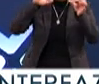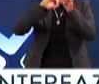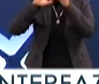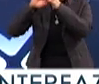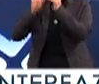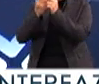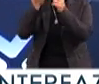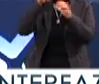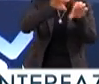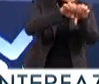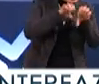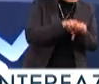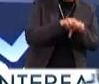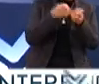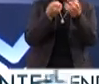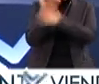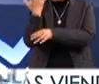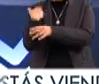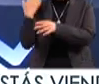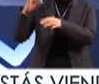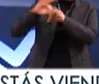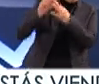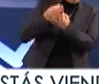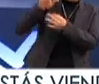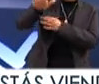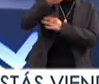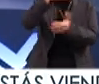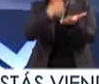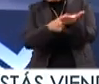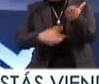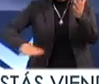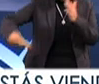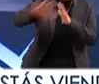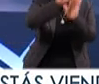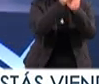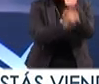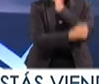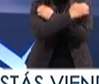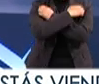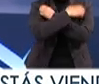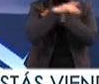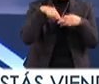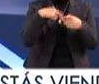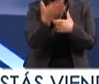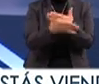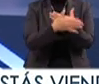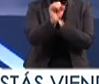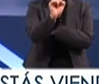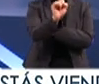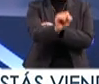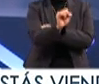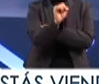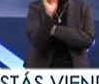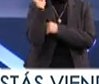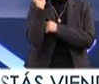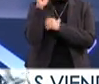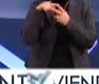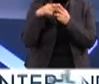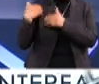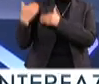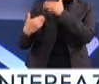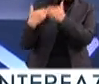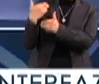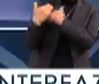los nuevos equipos, las nuevas estructuras dentro de este sistema educativo que inicia a partir de este sábado, y donde sin duda